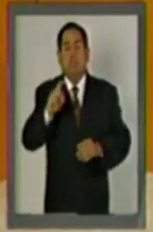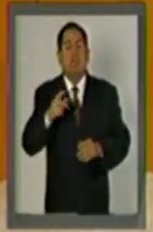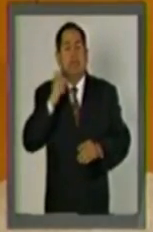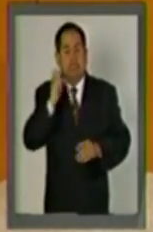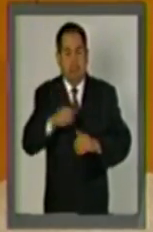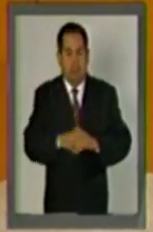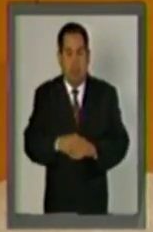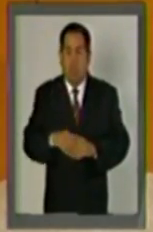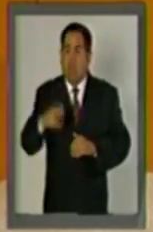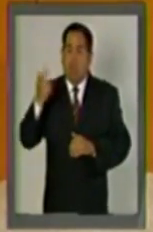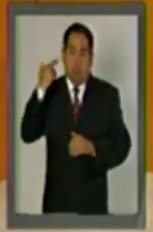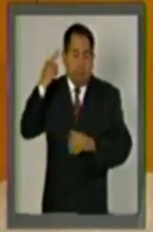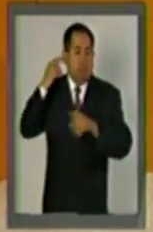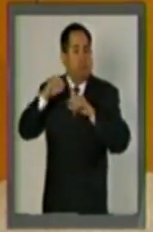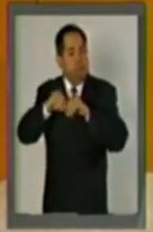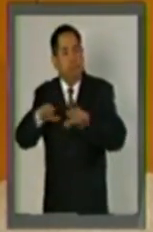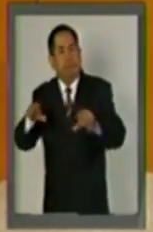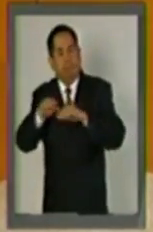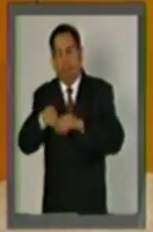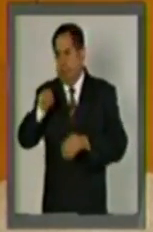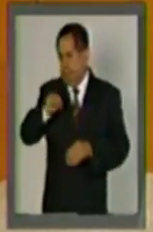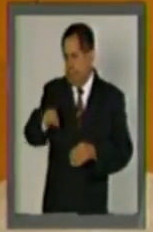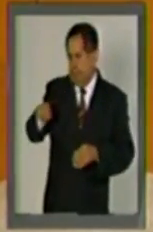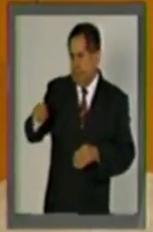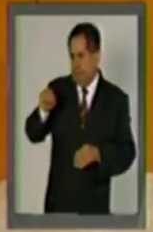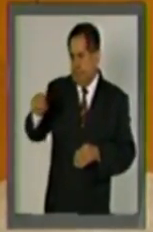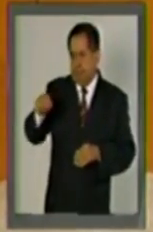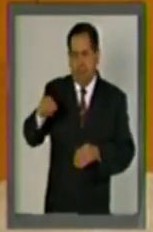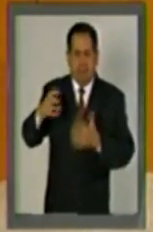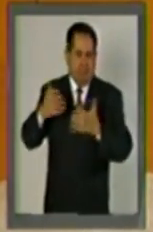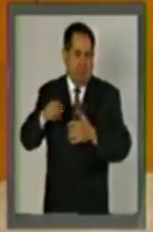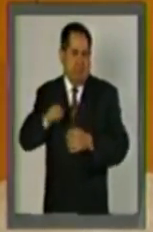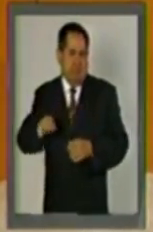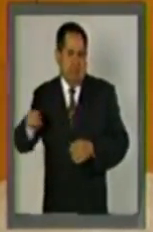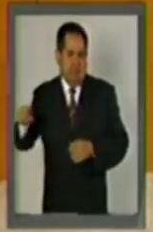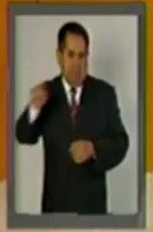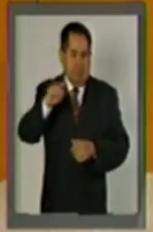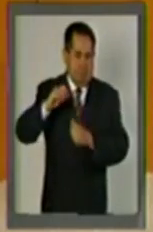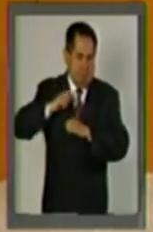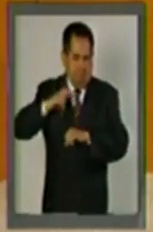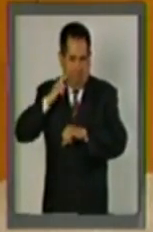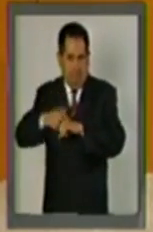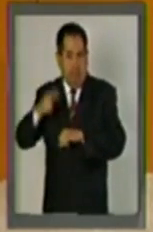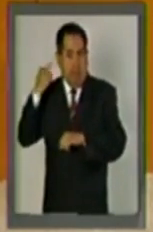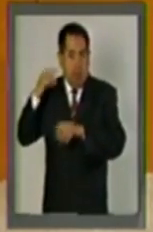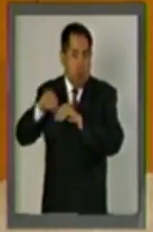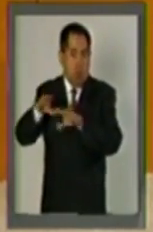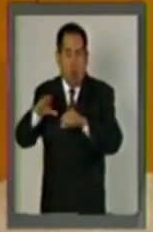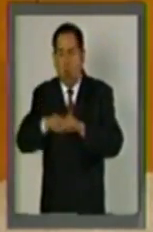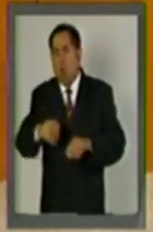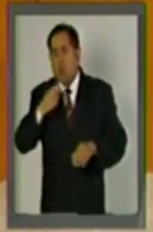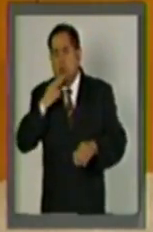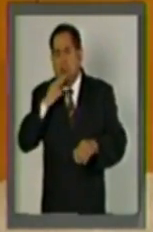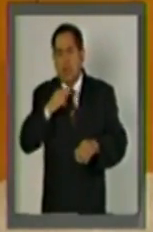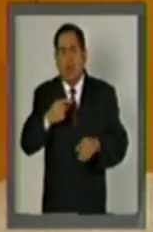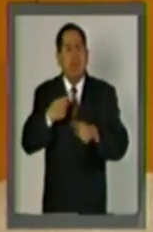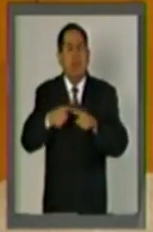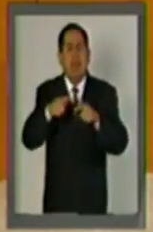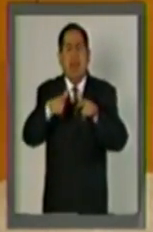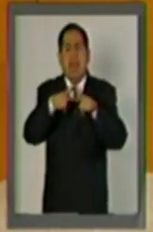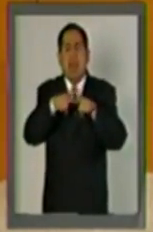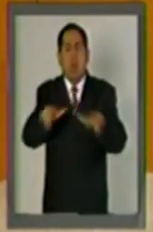sus transmisiones, las estaciones radiodifusoras de los concesionarios deberán hacer uso de las